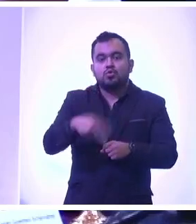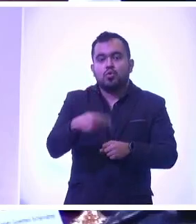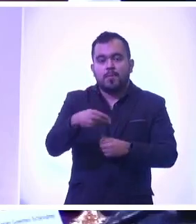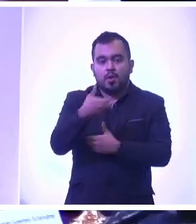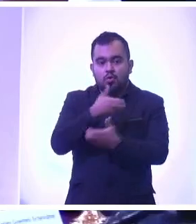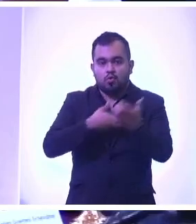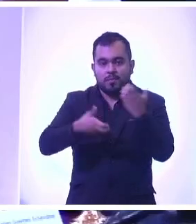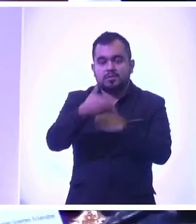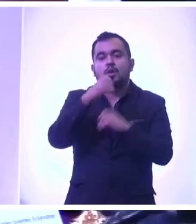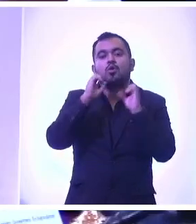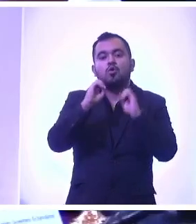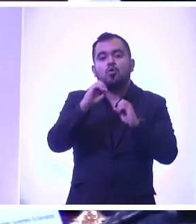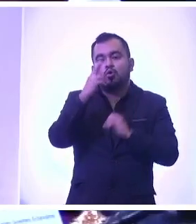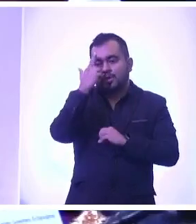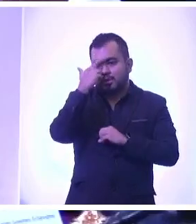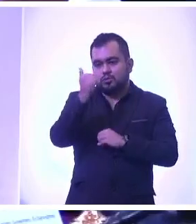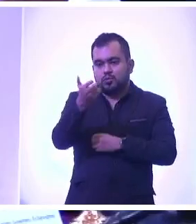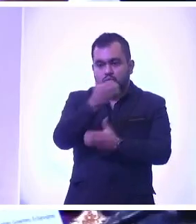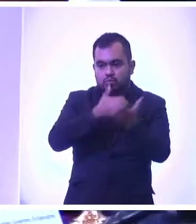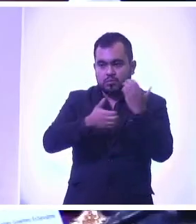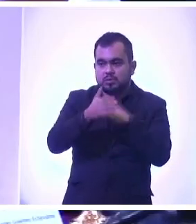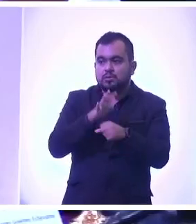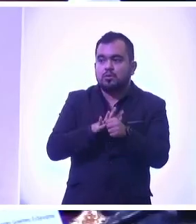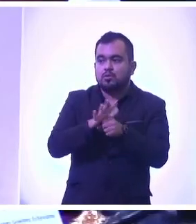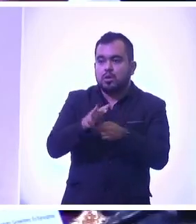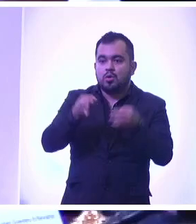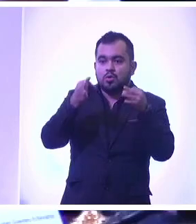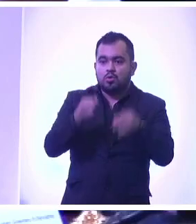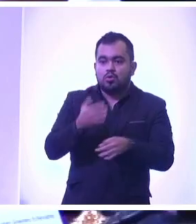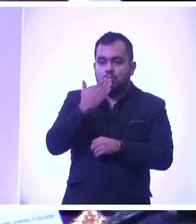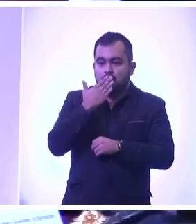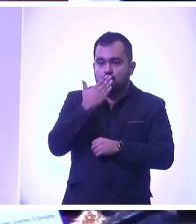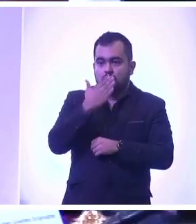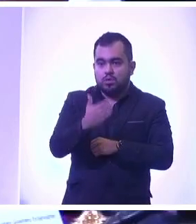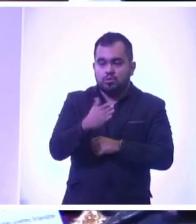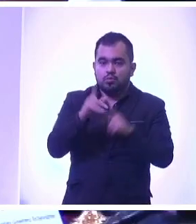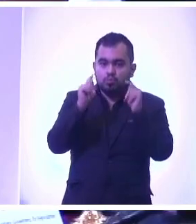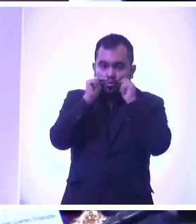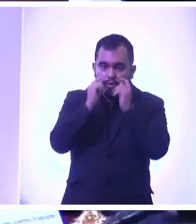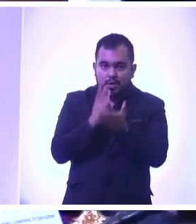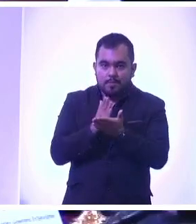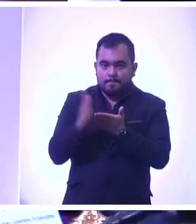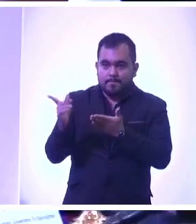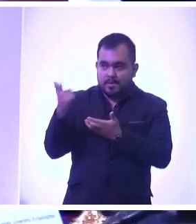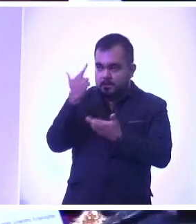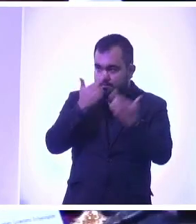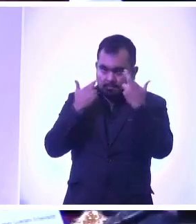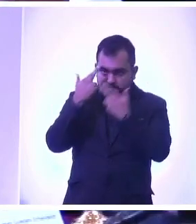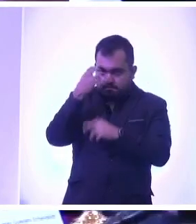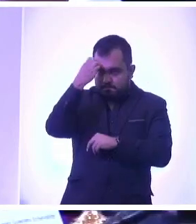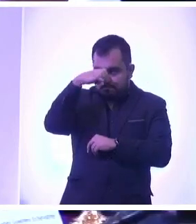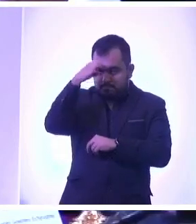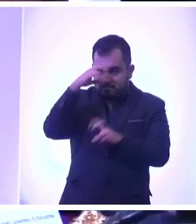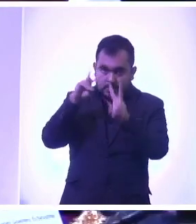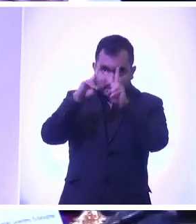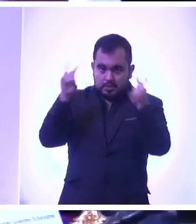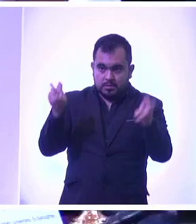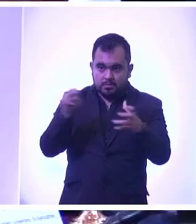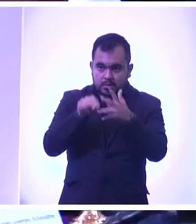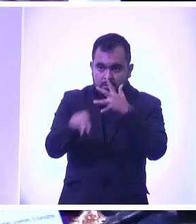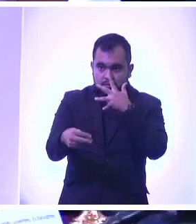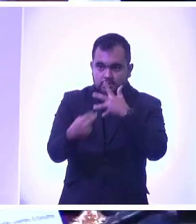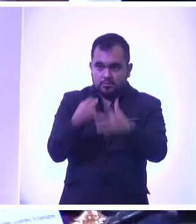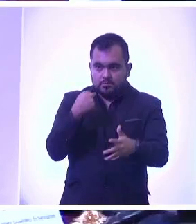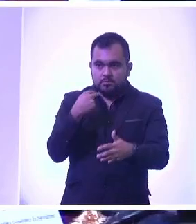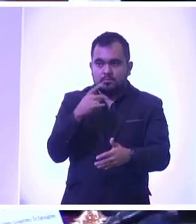razón comercial no Por lo cual lo correcto en este caso eh independientemente de que lo revisen con con alguien experto en temas de transparencia